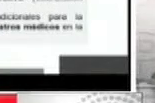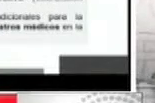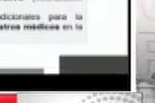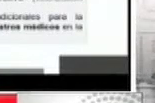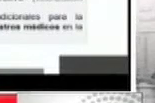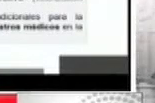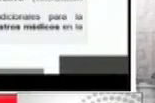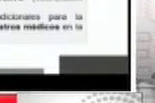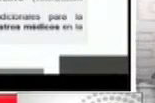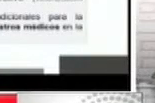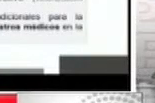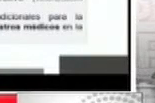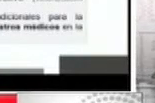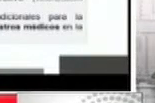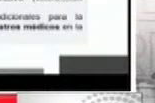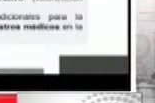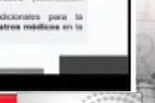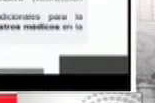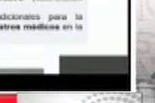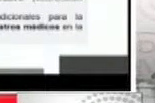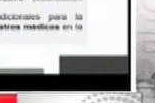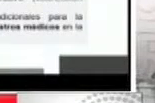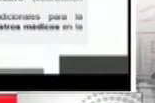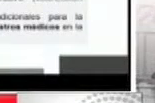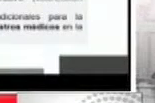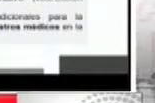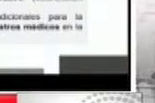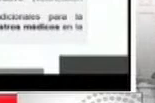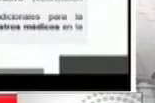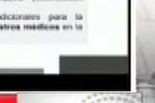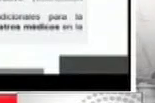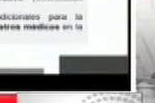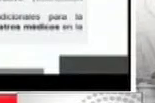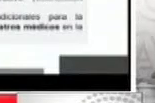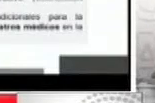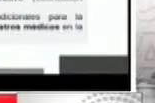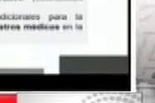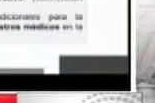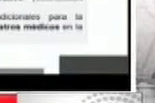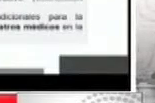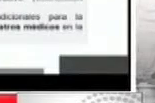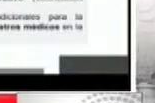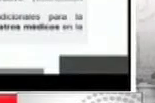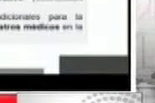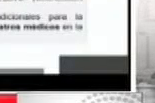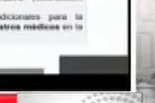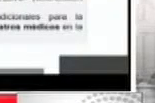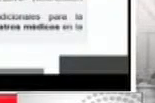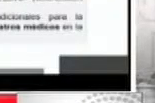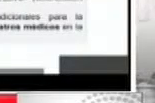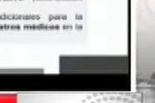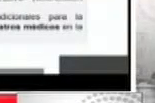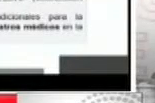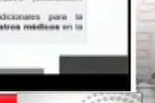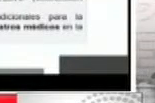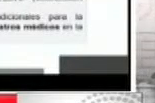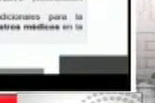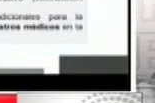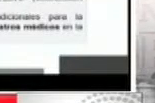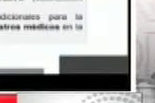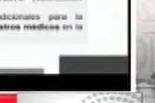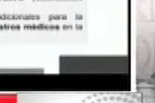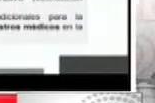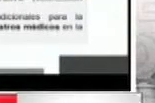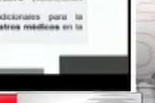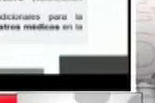brecha que tenemos y que necesitamos hospitales en todo el país y que todavía la gente que tiene algunos